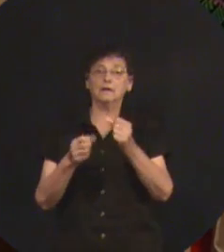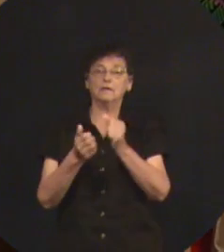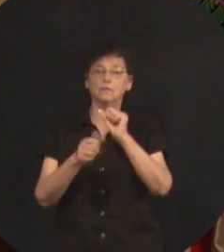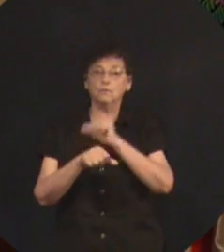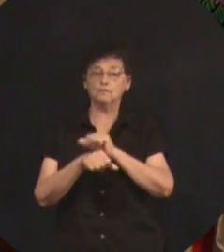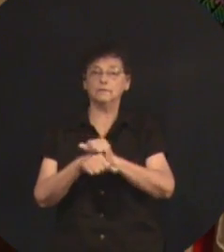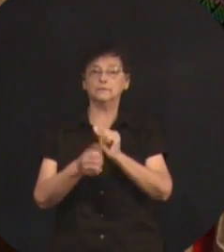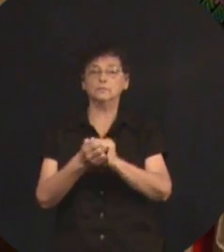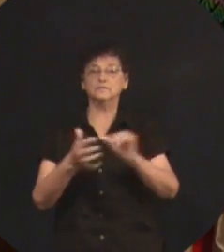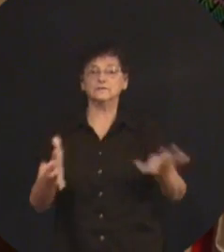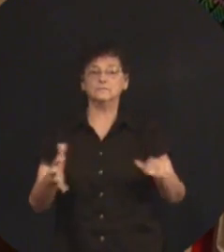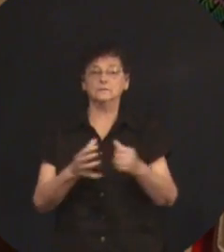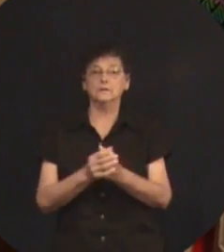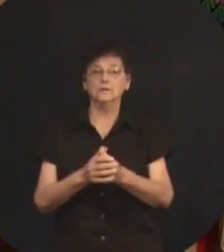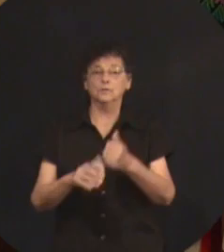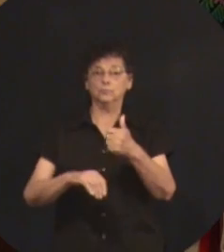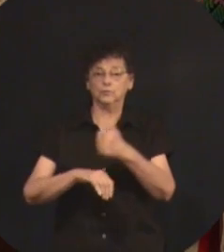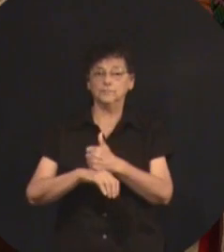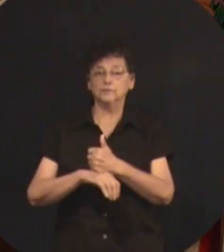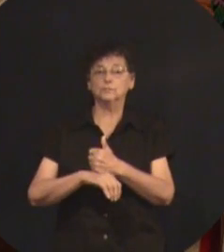palabra, obra y omisión.